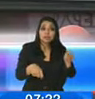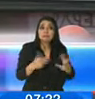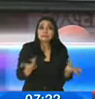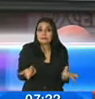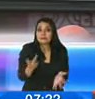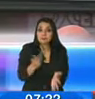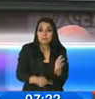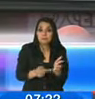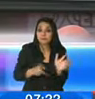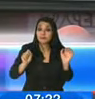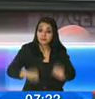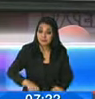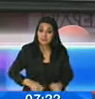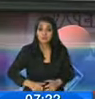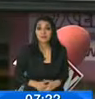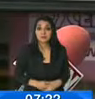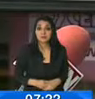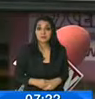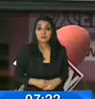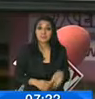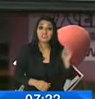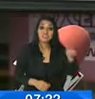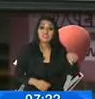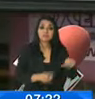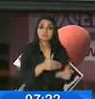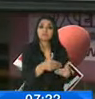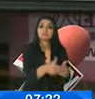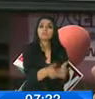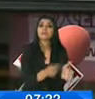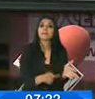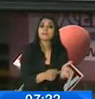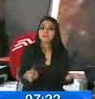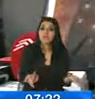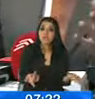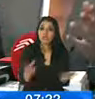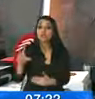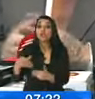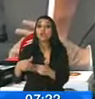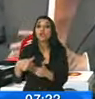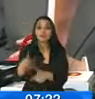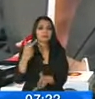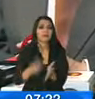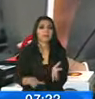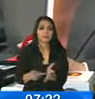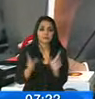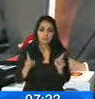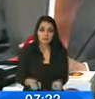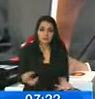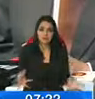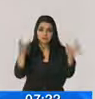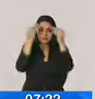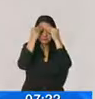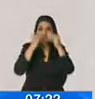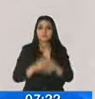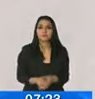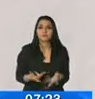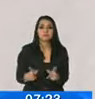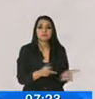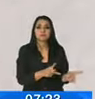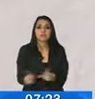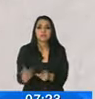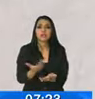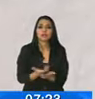está preguntando. Después del sí, ¿qué es lo que va a venir? Cedatos también ha realizado un estudio en torno al plan económico